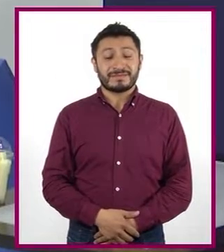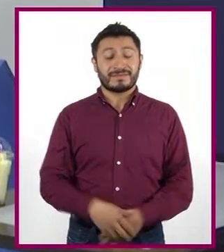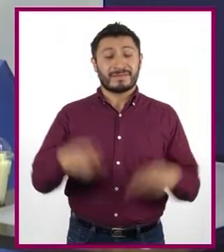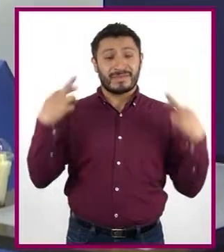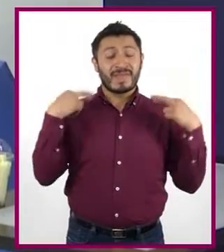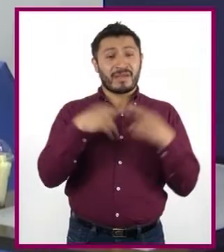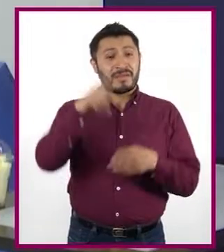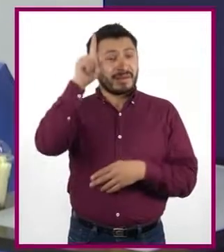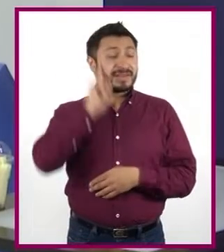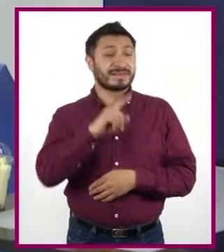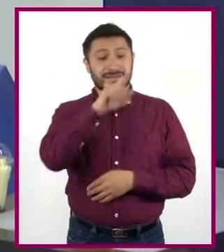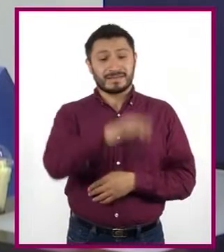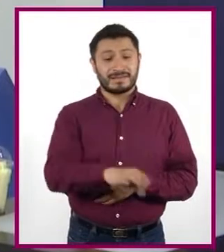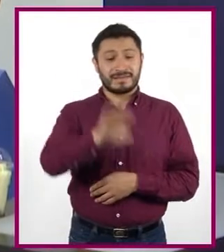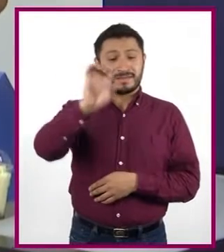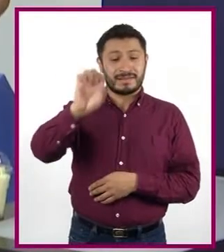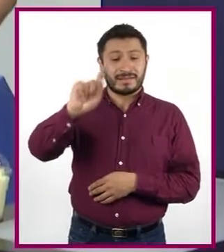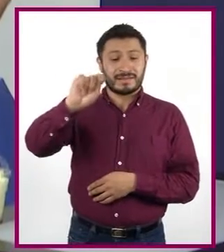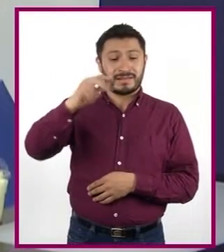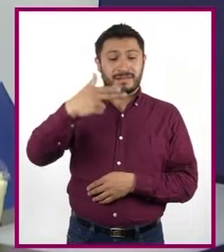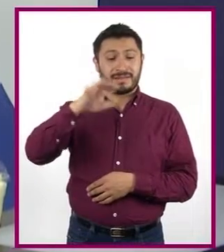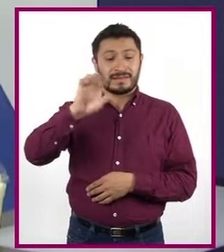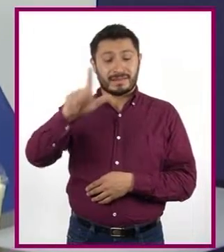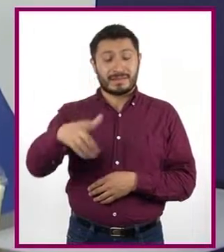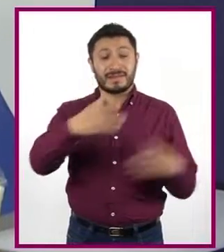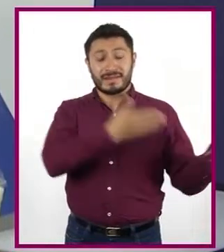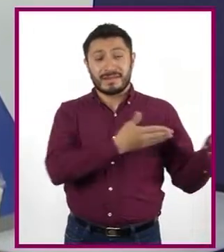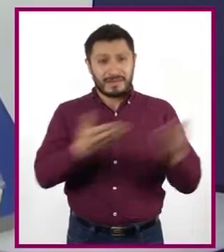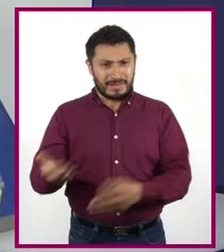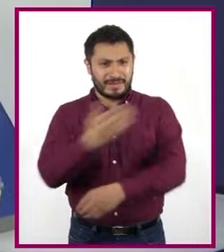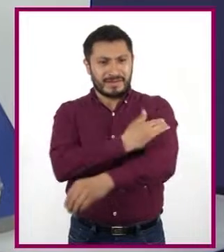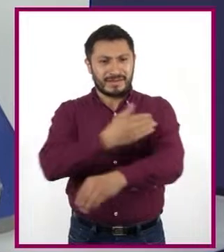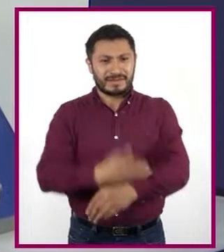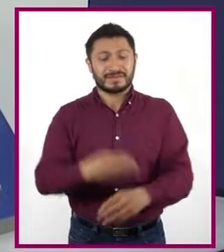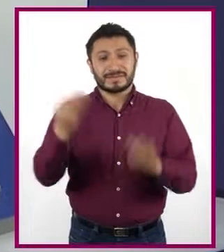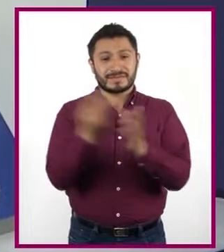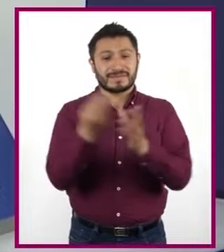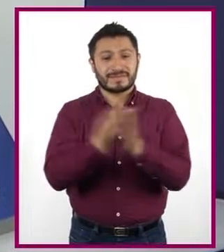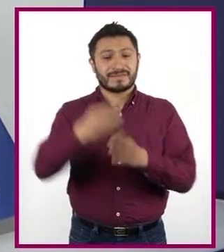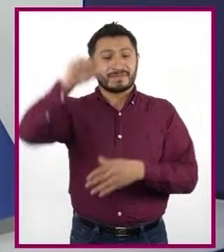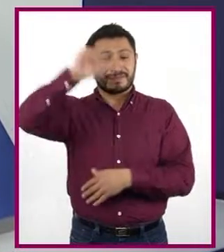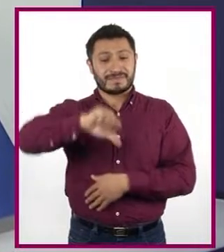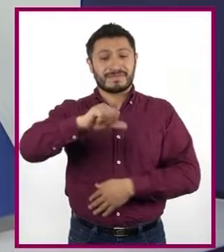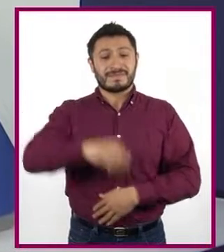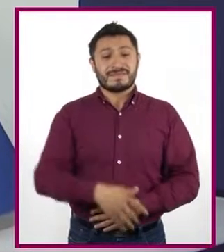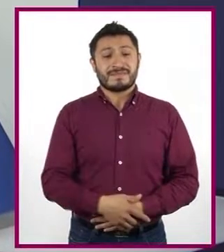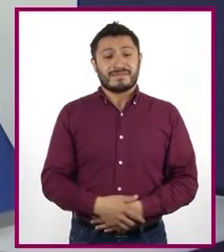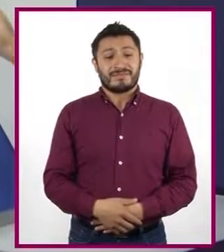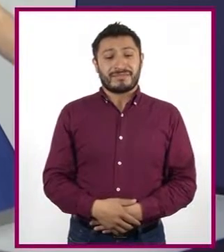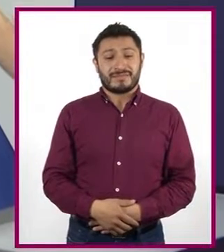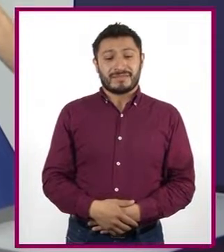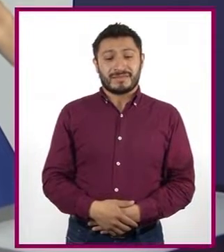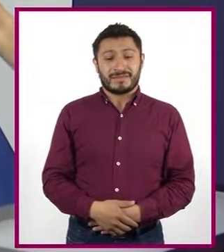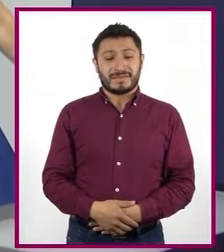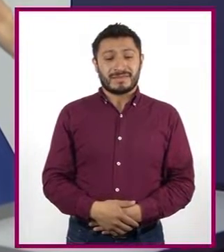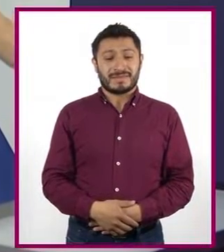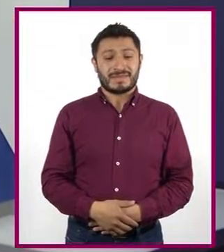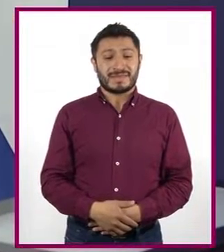profesora Ethel Vivian Celaya Hernández nos acompañará a impartir la sesión del día de hoy.